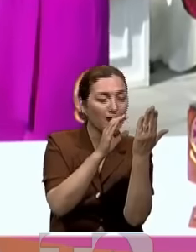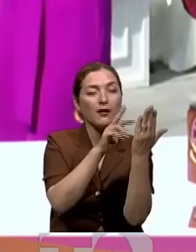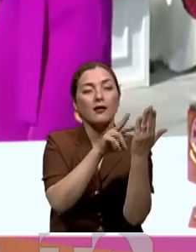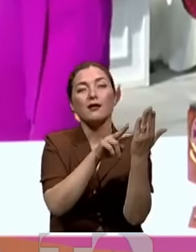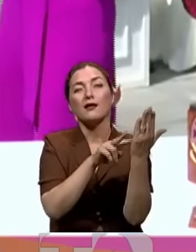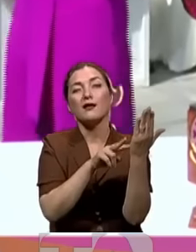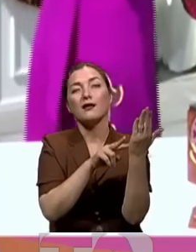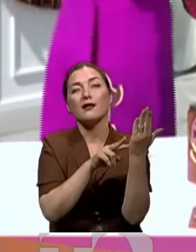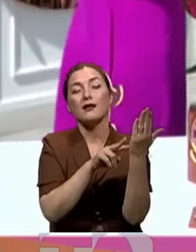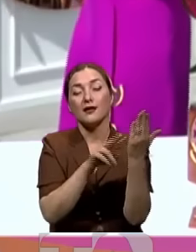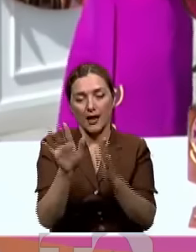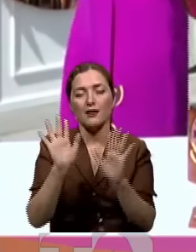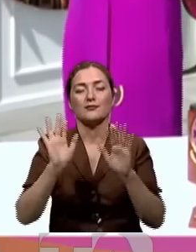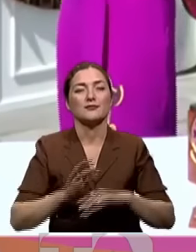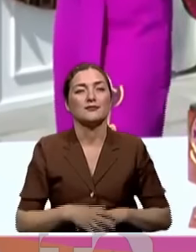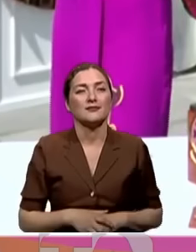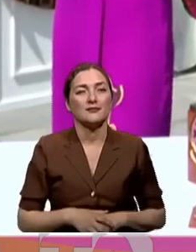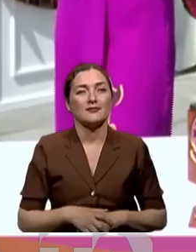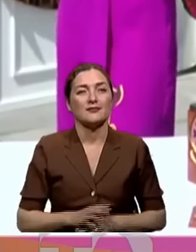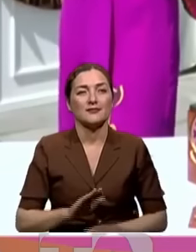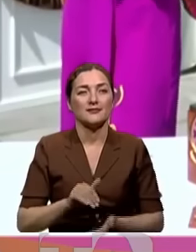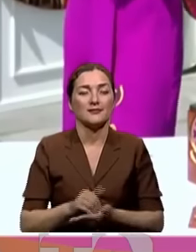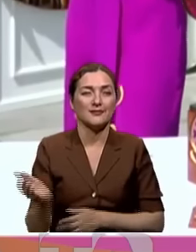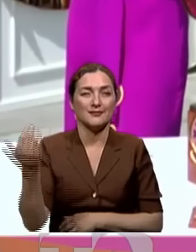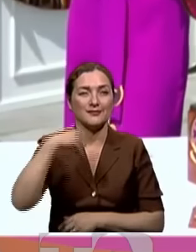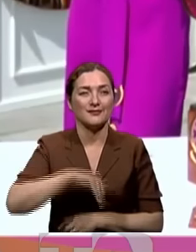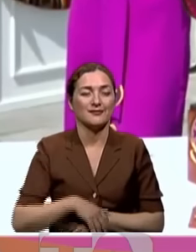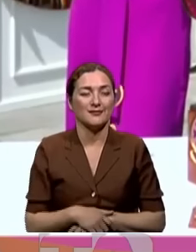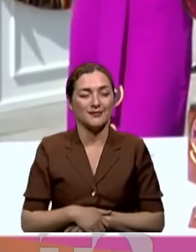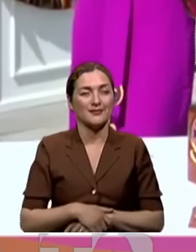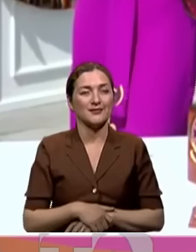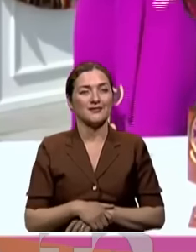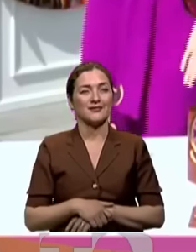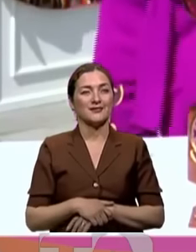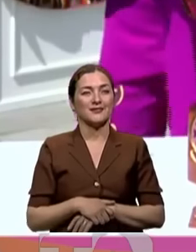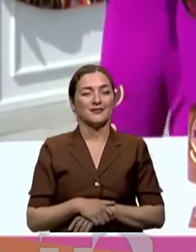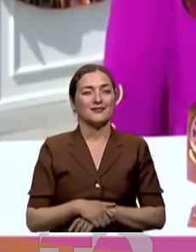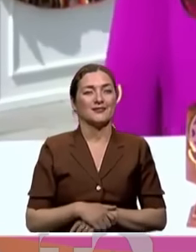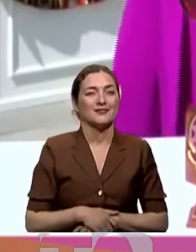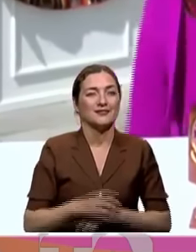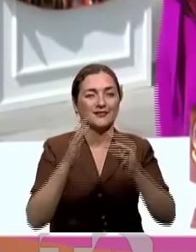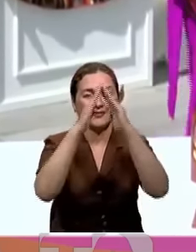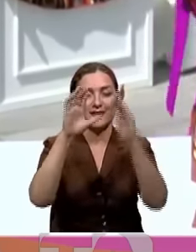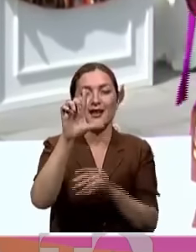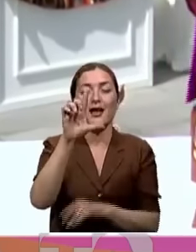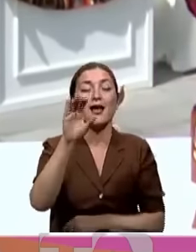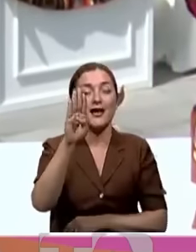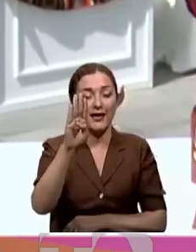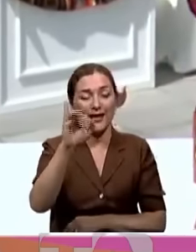¿Sí? ¿Listo? ¿Le llamamos nuevamente? Yo creo. ¿Sí, no? ¡La Casa del Librillo!